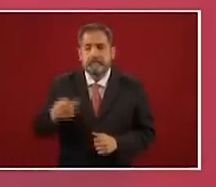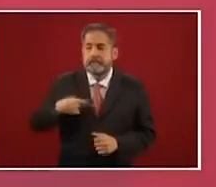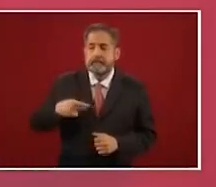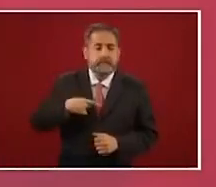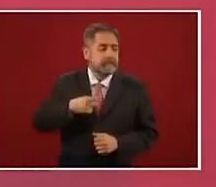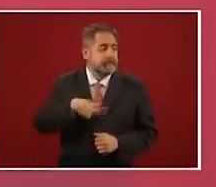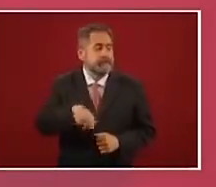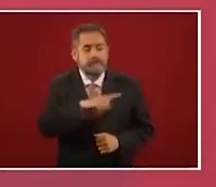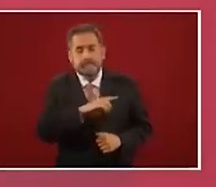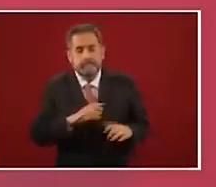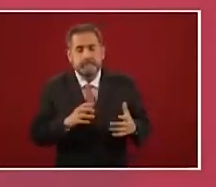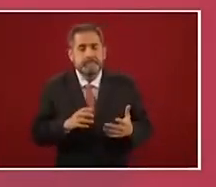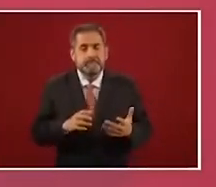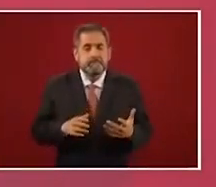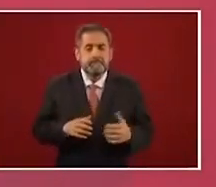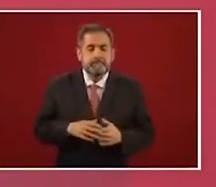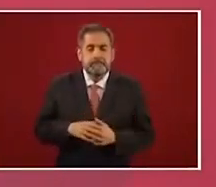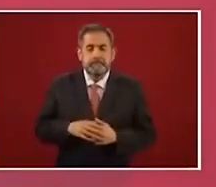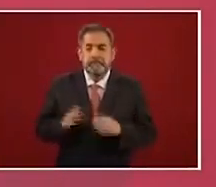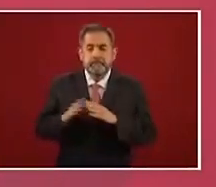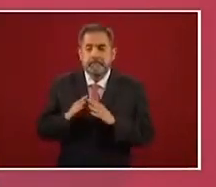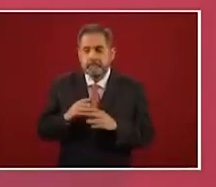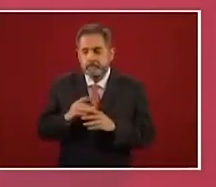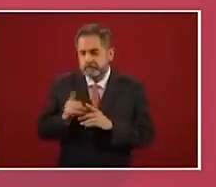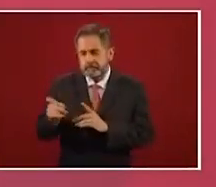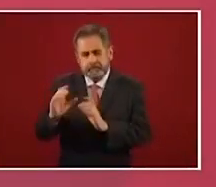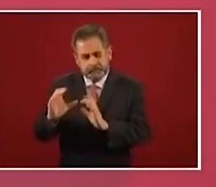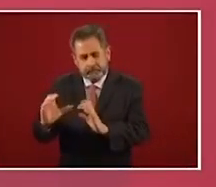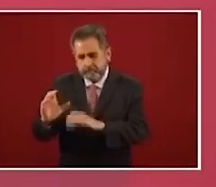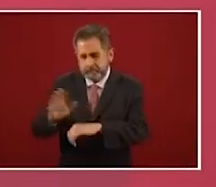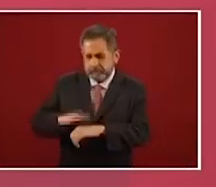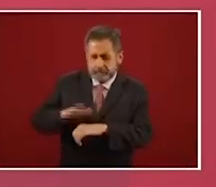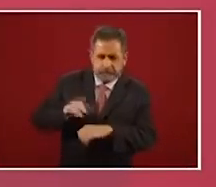actúe de manera precavida,